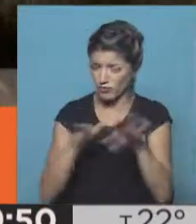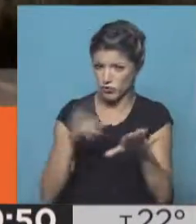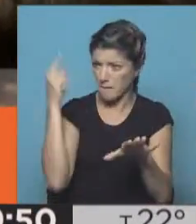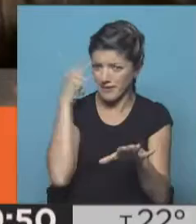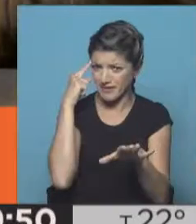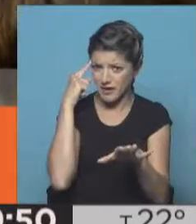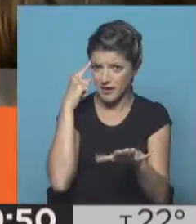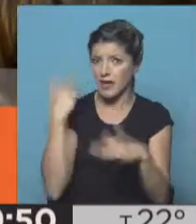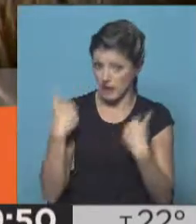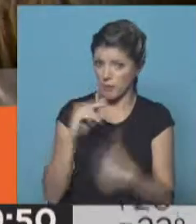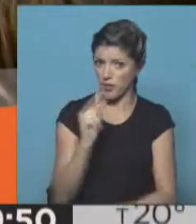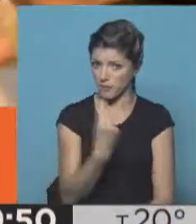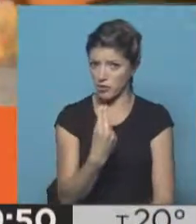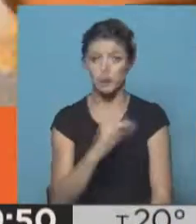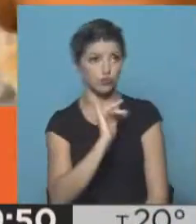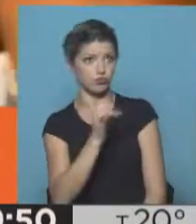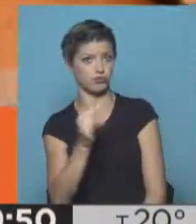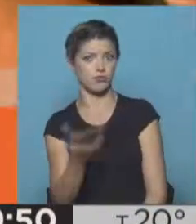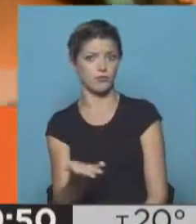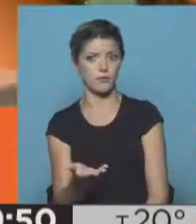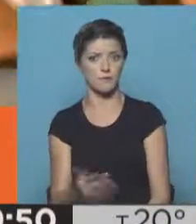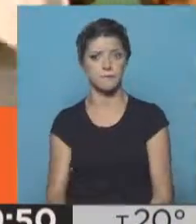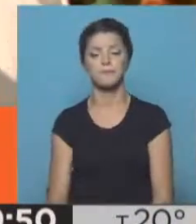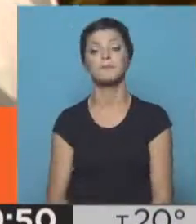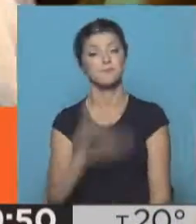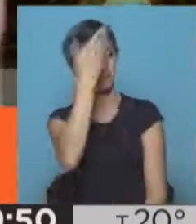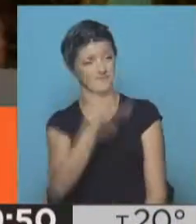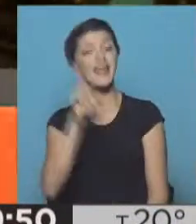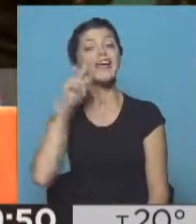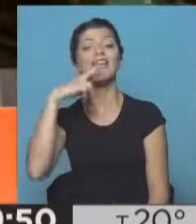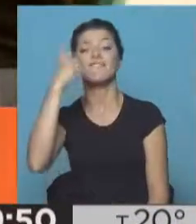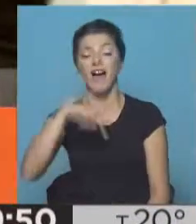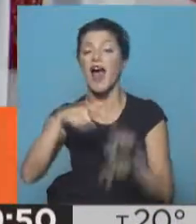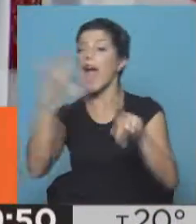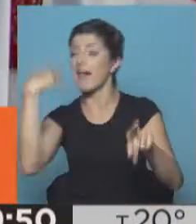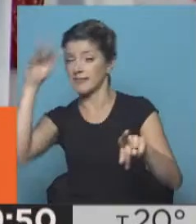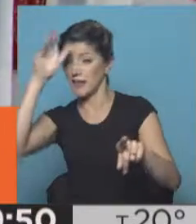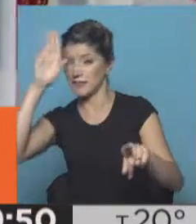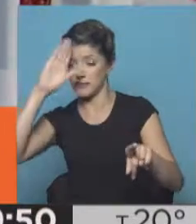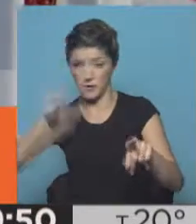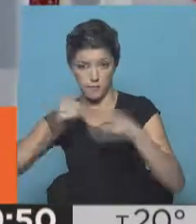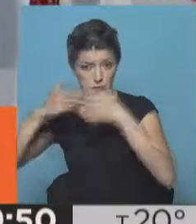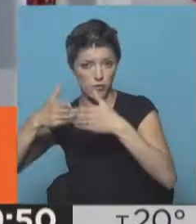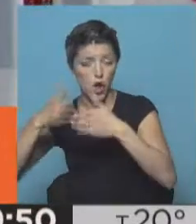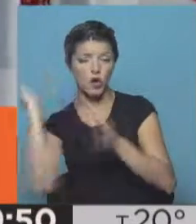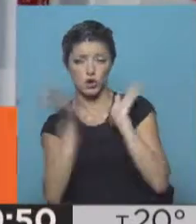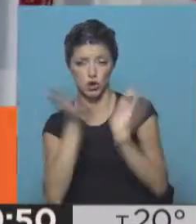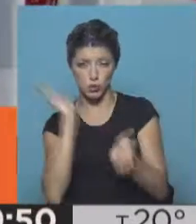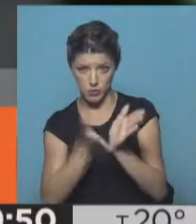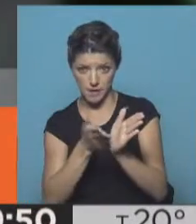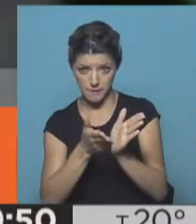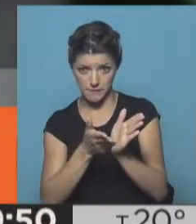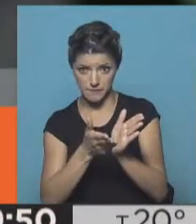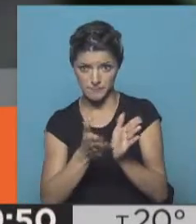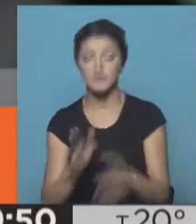¿En algún momento pensaste que te podían matar? Sí, sí. Este es Iván, el joven torturado por el que nadie iba a reclamar según los prefectos que lo